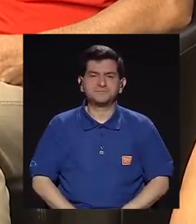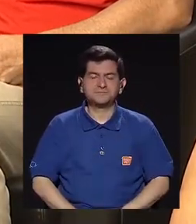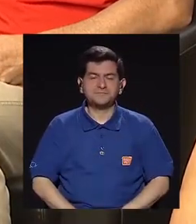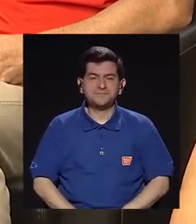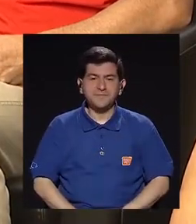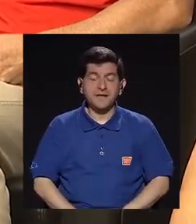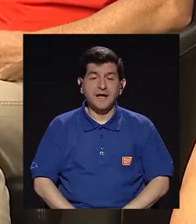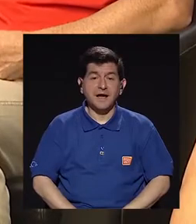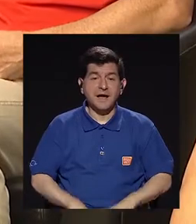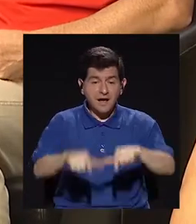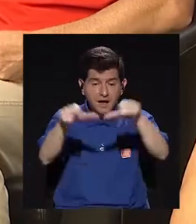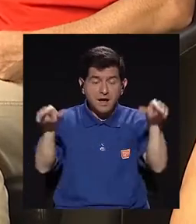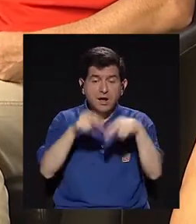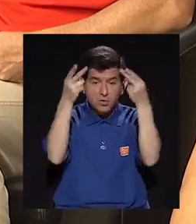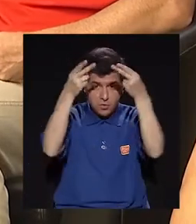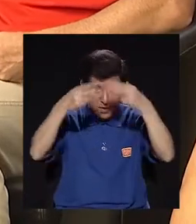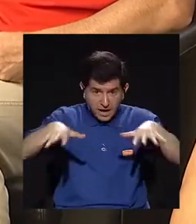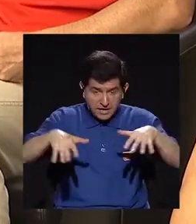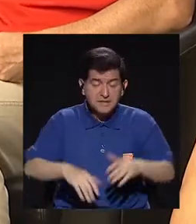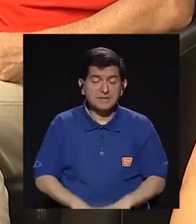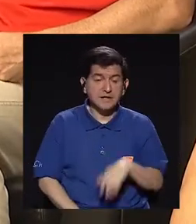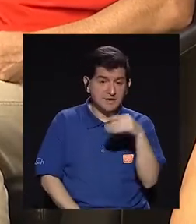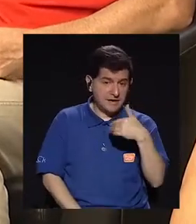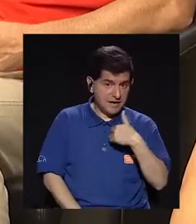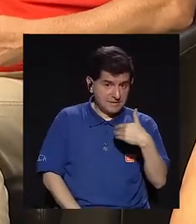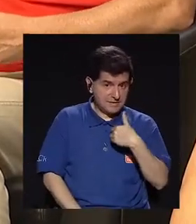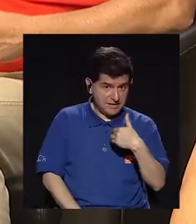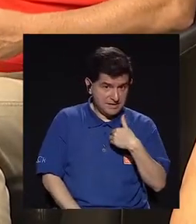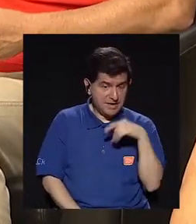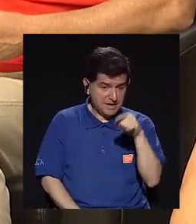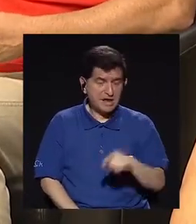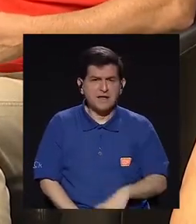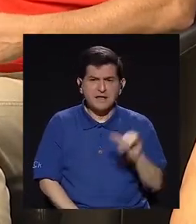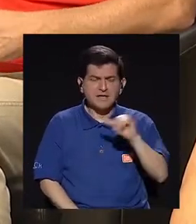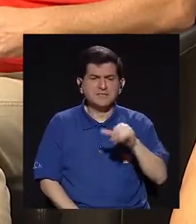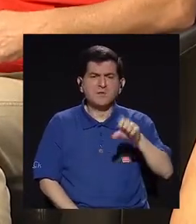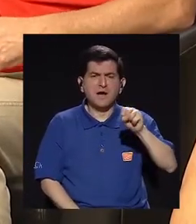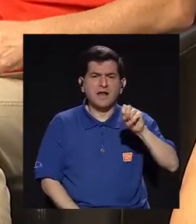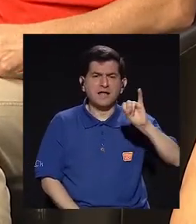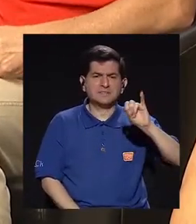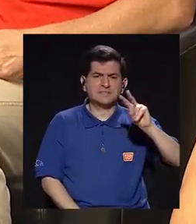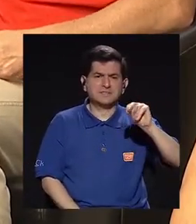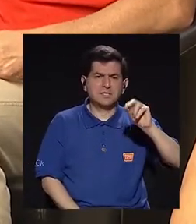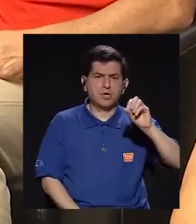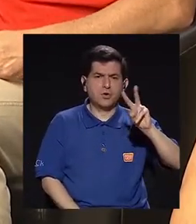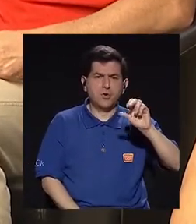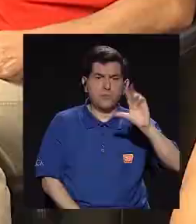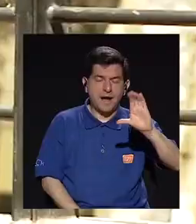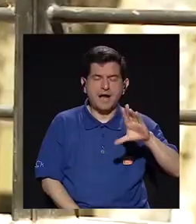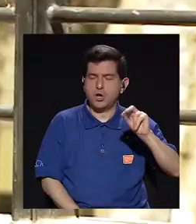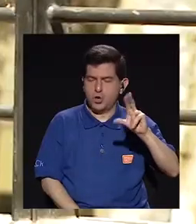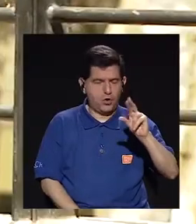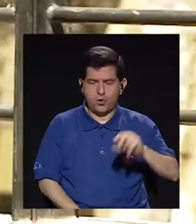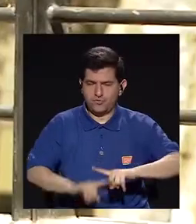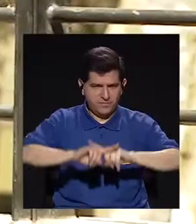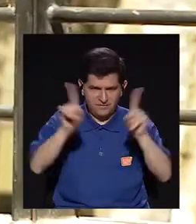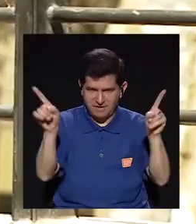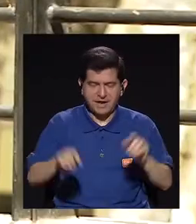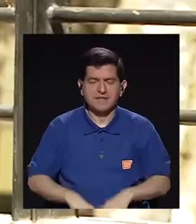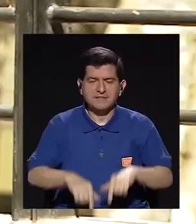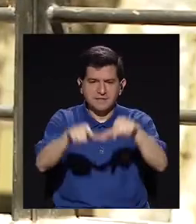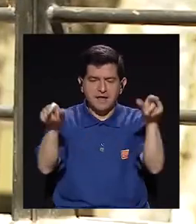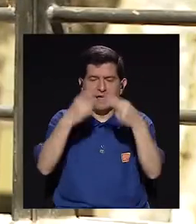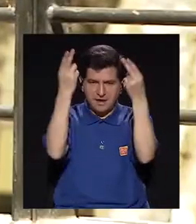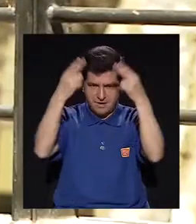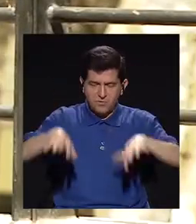de la página que tiene el ministerio es lo que se conoce como Sinovac. No, el Sinovac es el sistema nominal de vacunación. Dentro de la